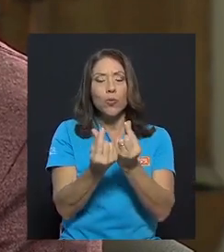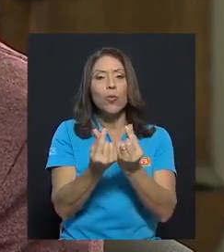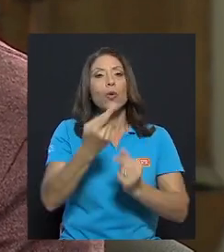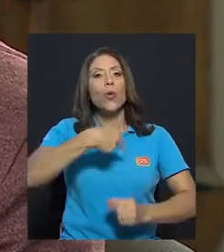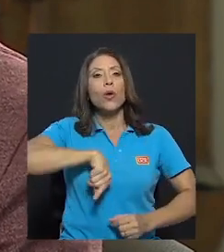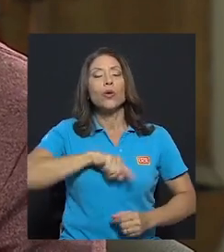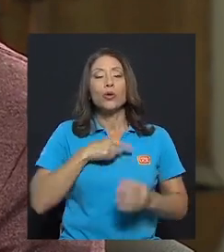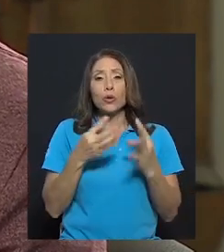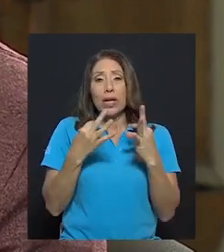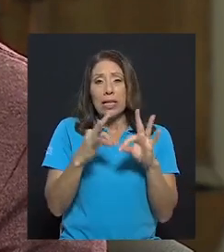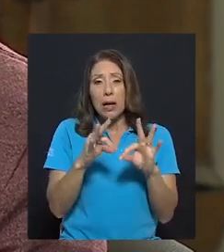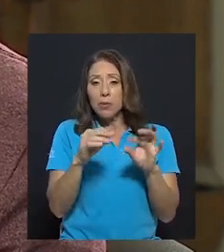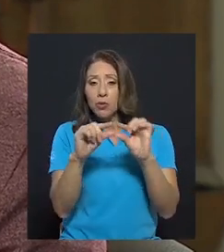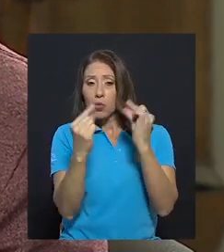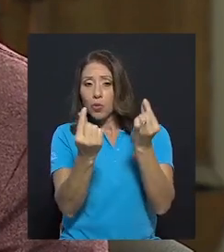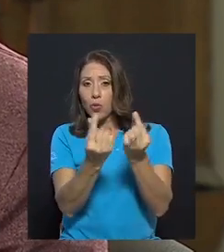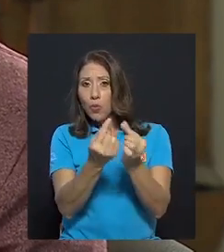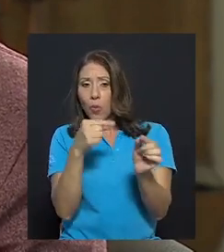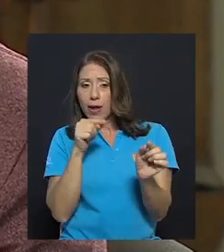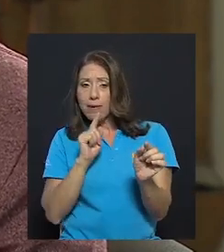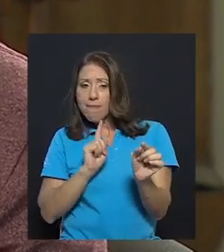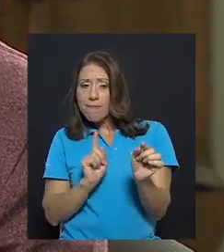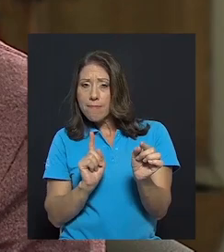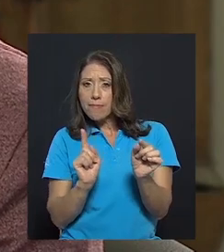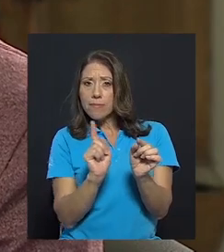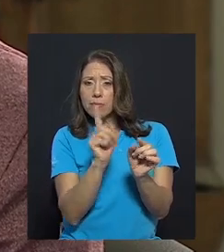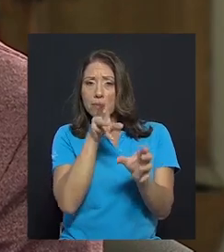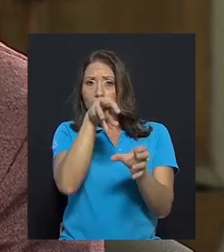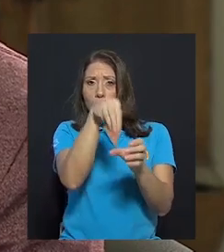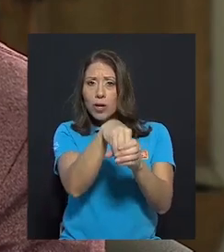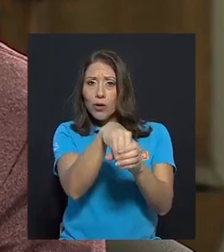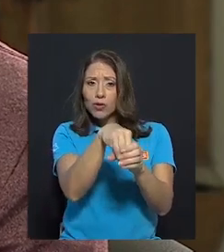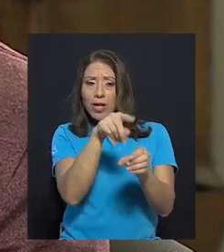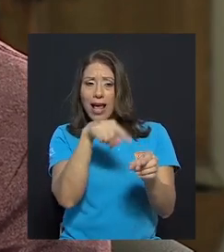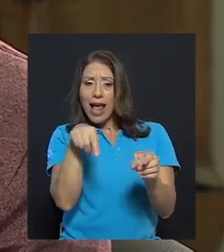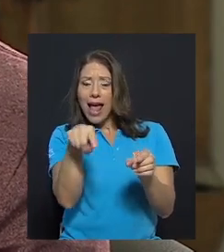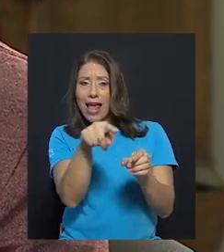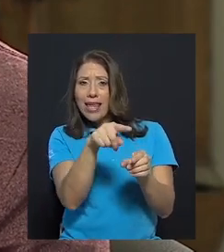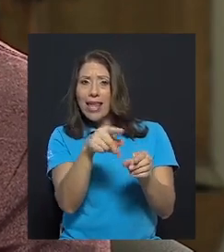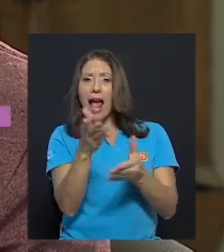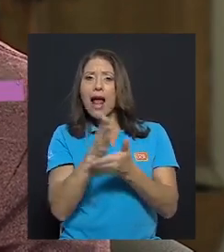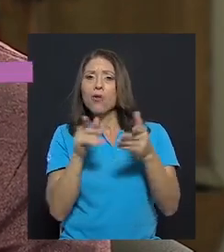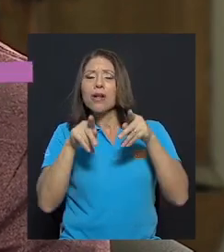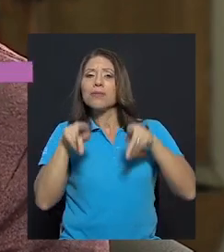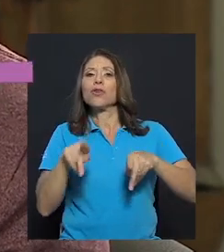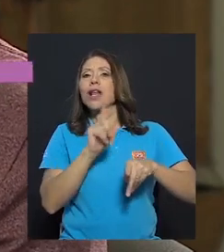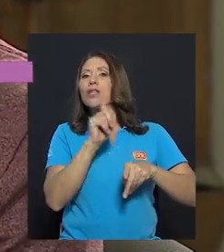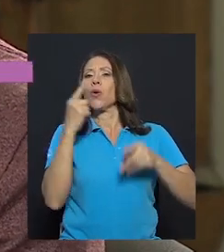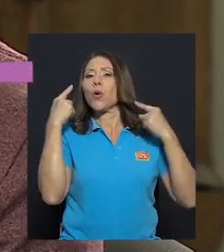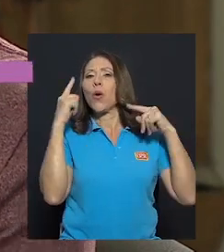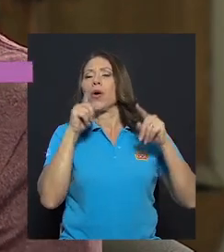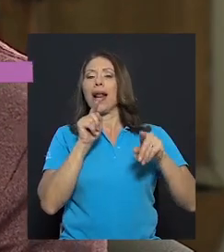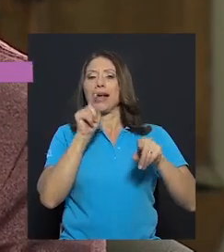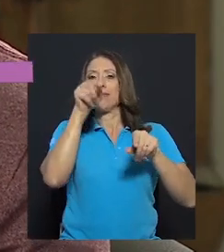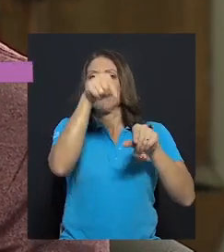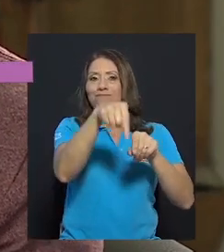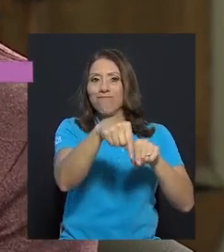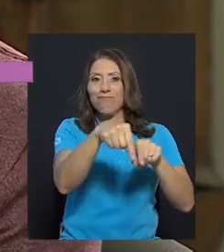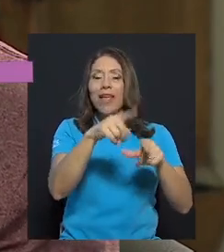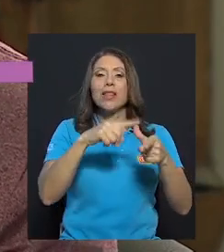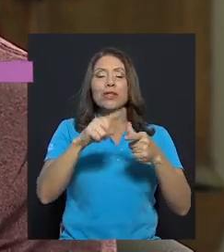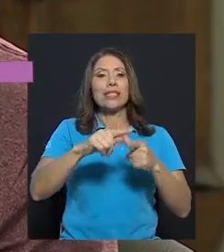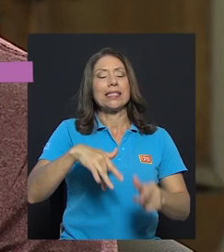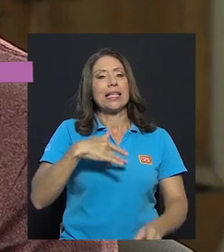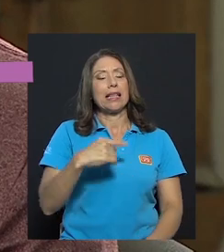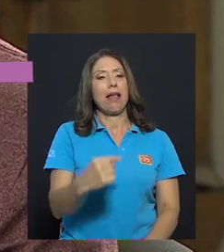Cuando intentamos incluirnos a un grupo, en algunos casos, algunas personas no logran ingresar a esos grupos y se sienten completamente violentados,